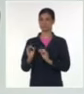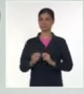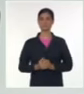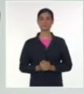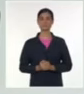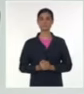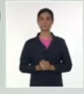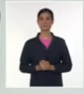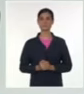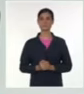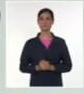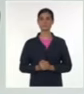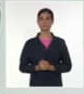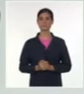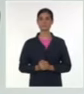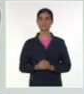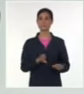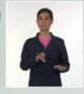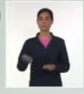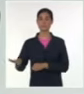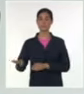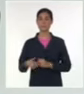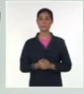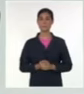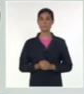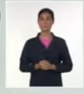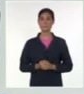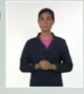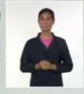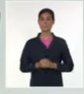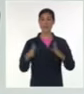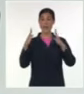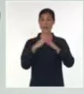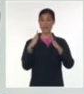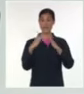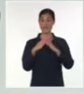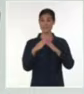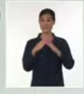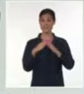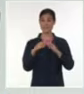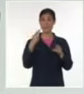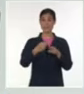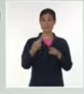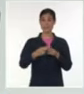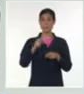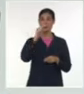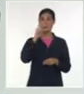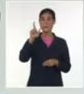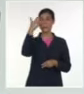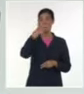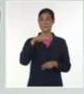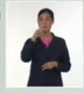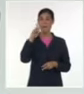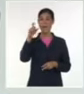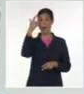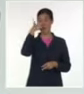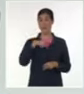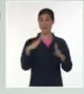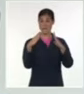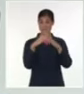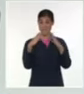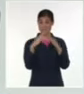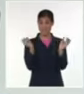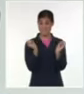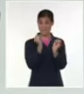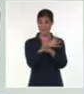Y cientos de manifestantes rodearon la Casa Blanca en Washington para protestar contra la política exterior del gobierno